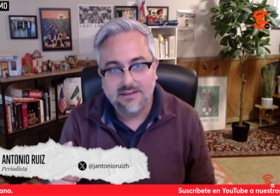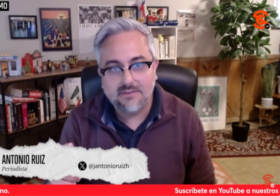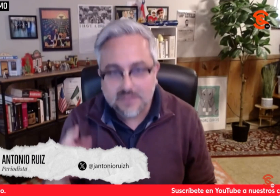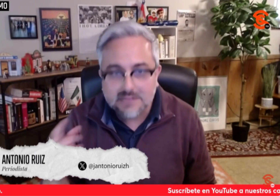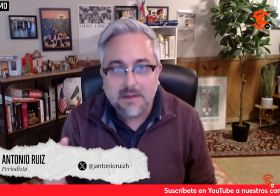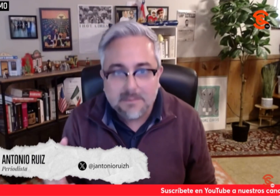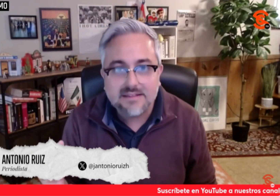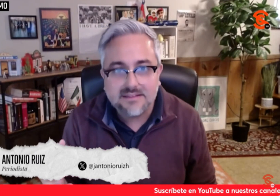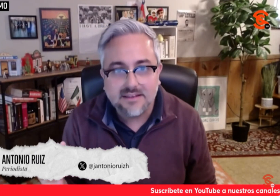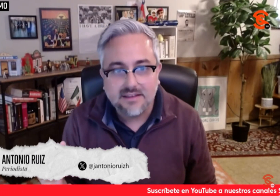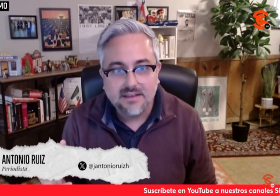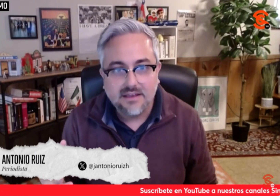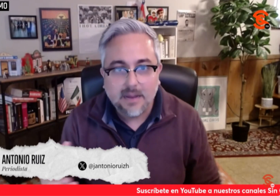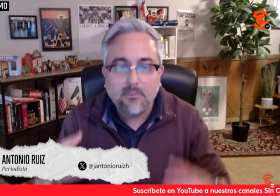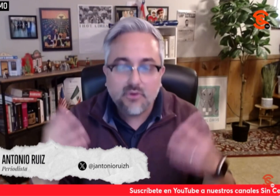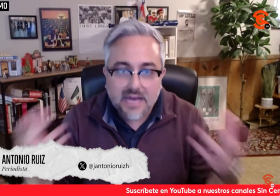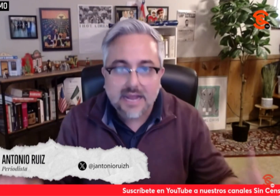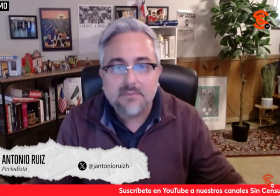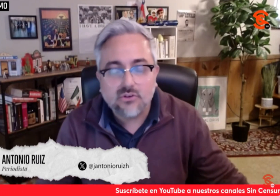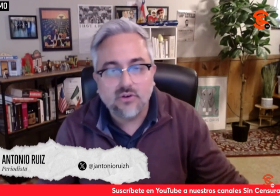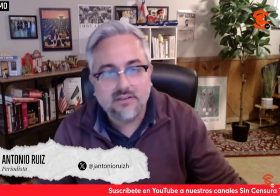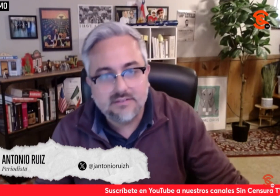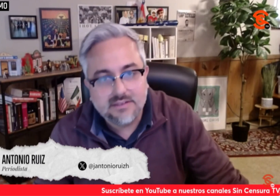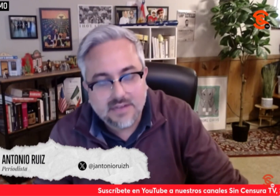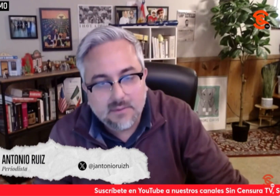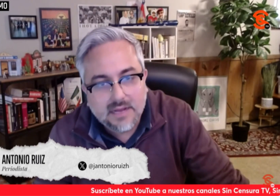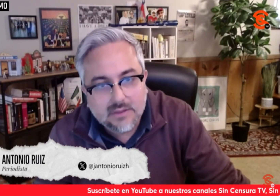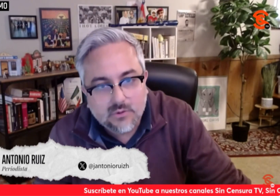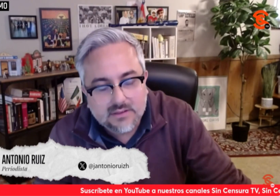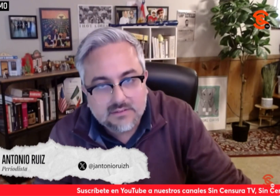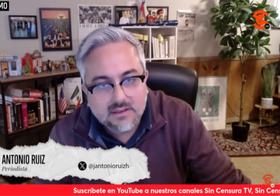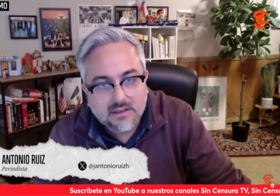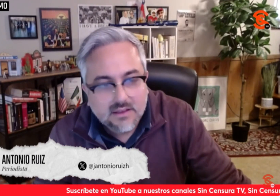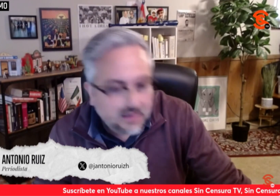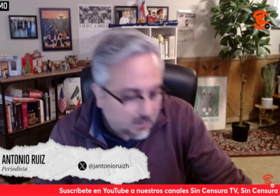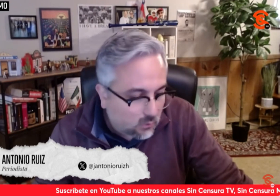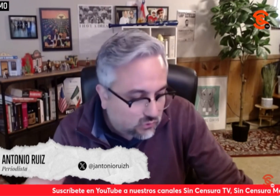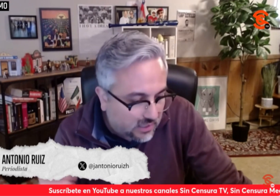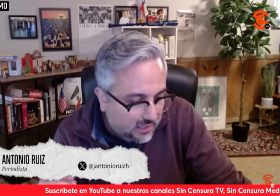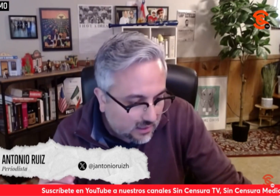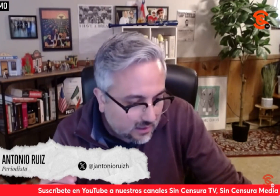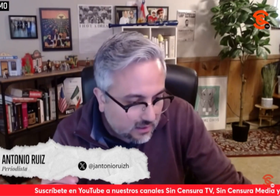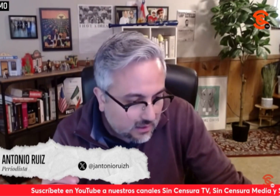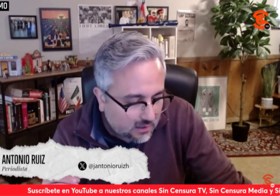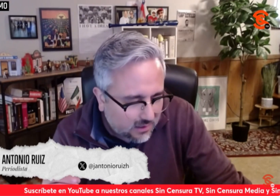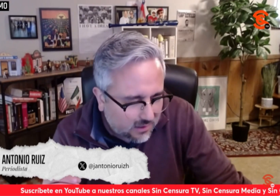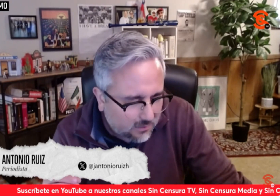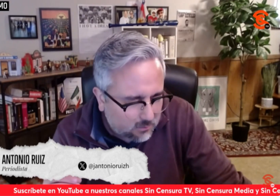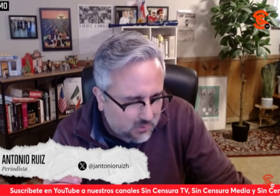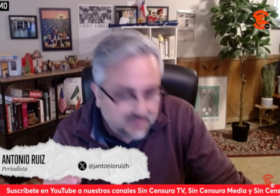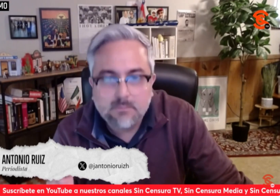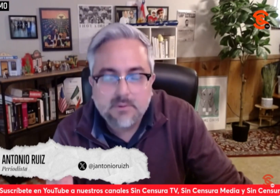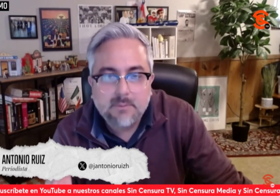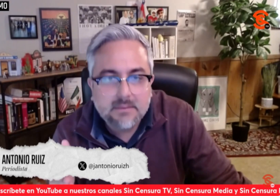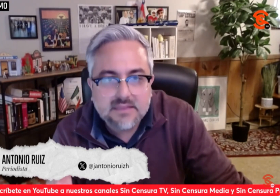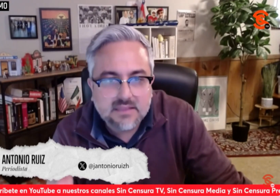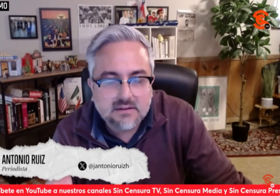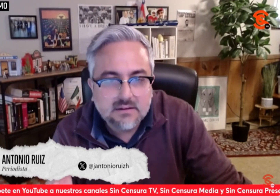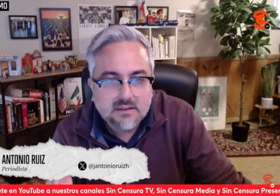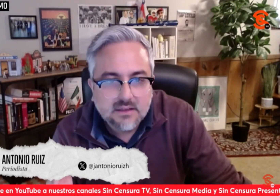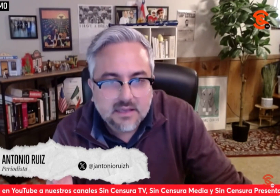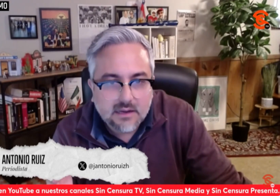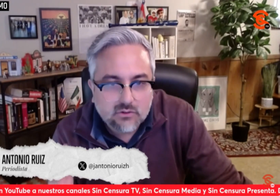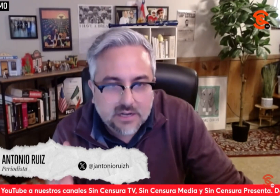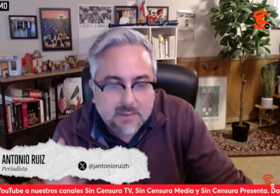busca efectivamente apoyar a millones de trabajadores, que busca pues